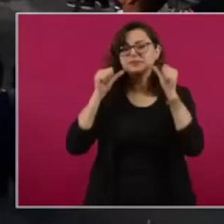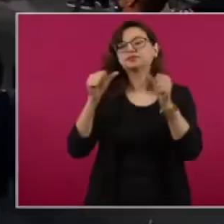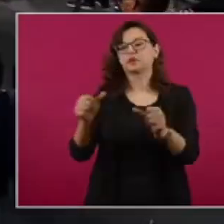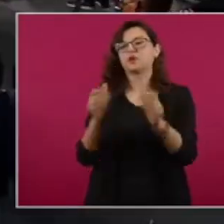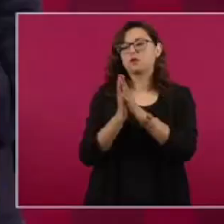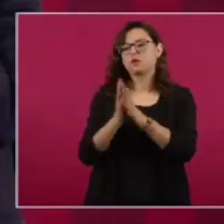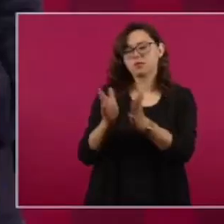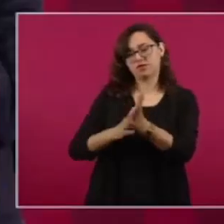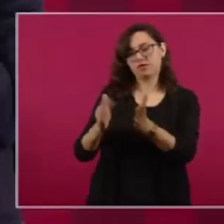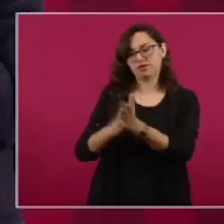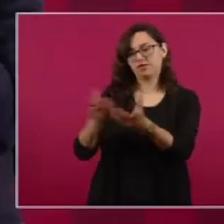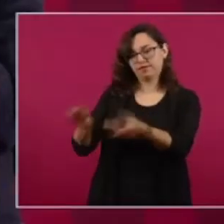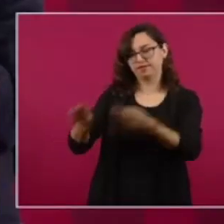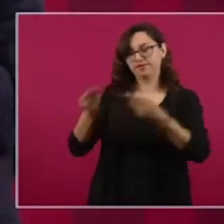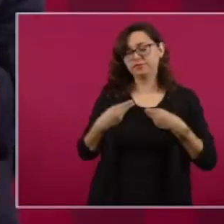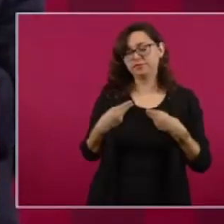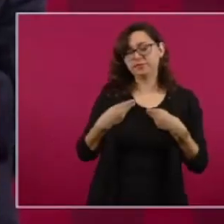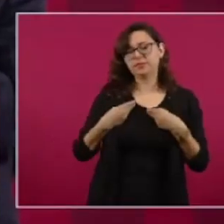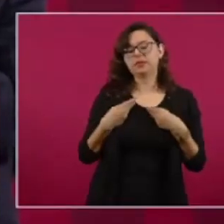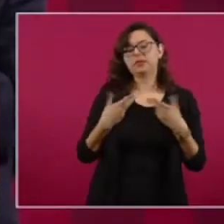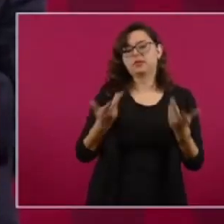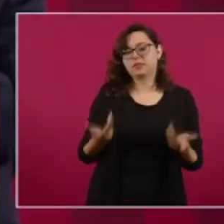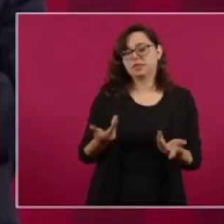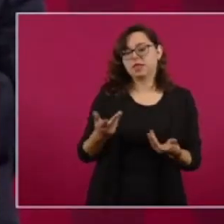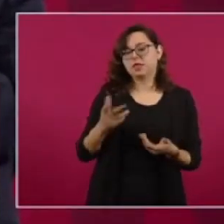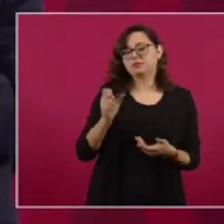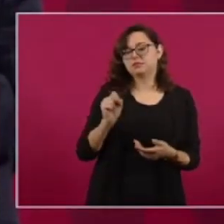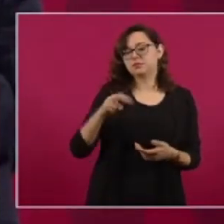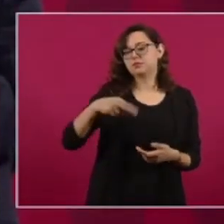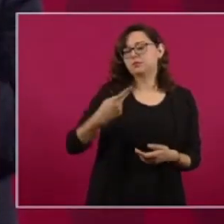los datos para que Protección Civil